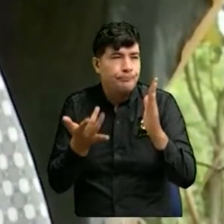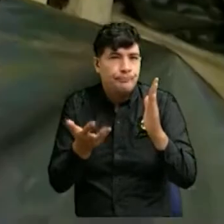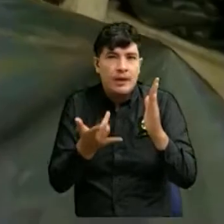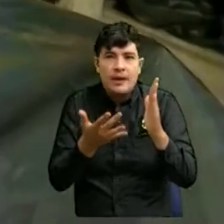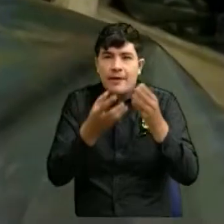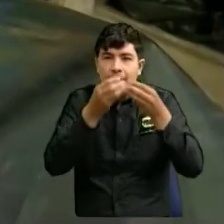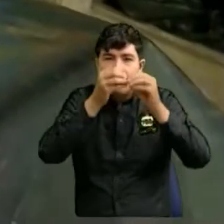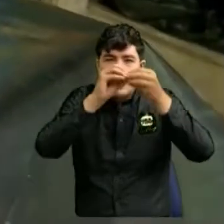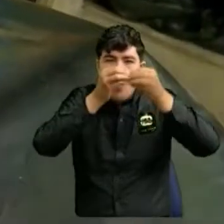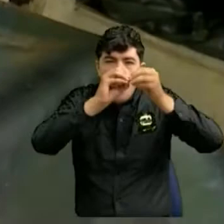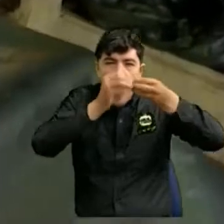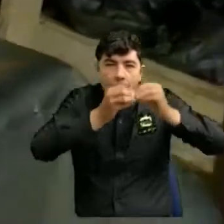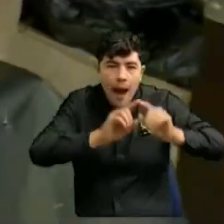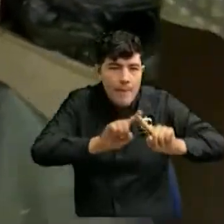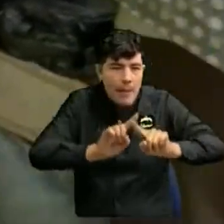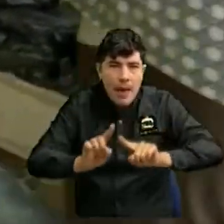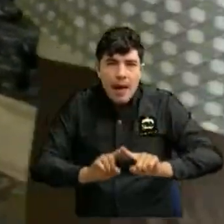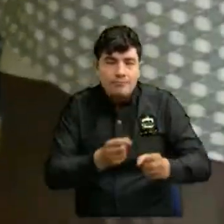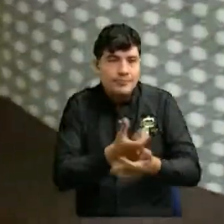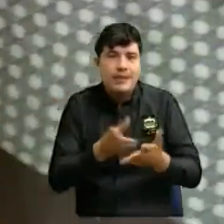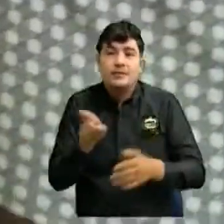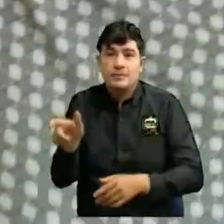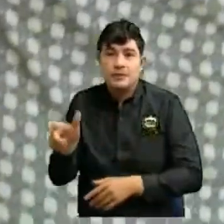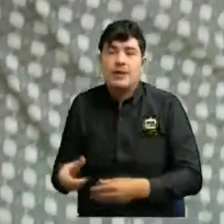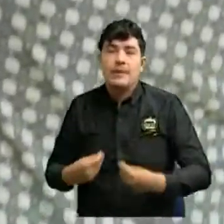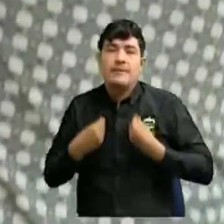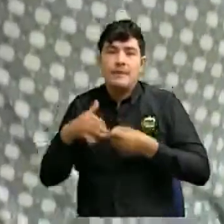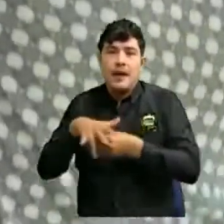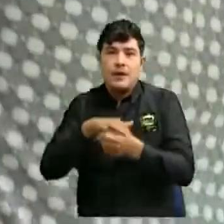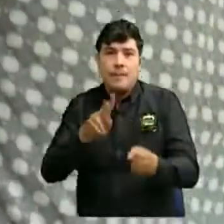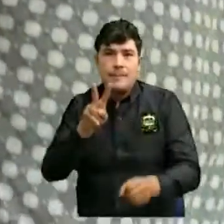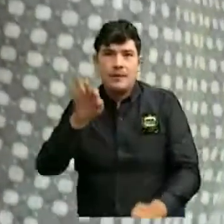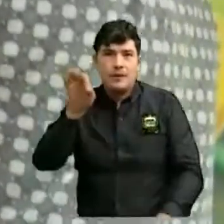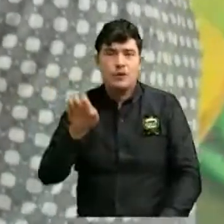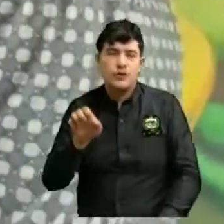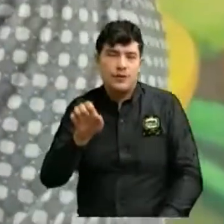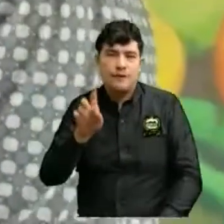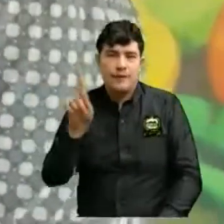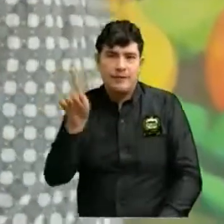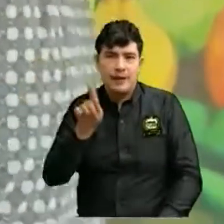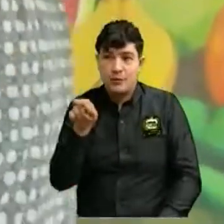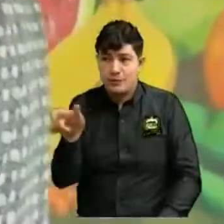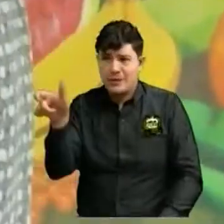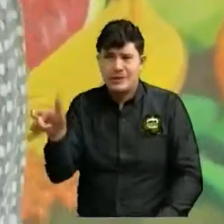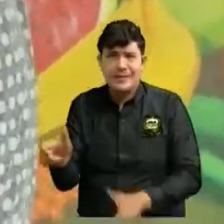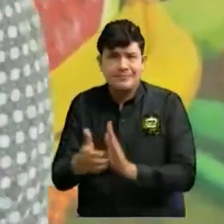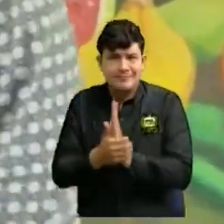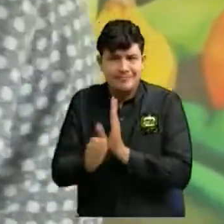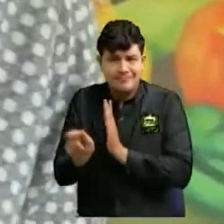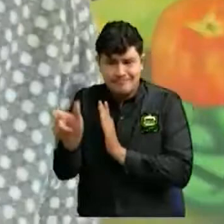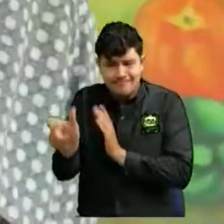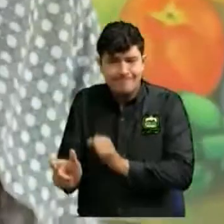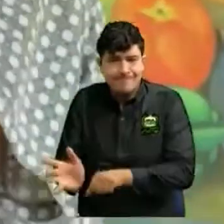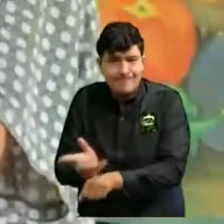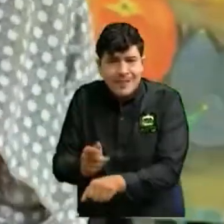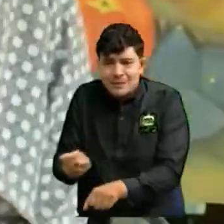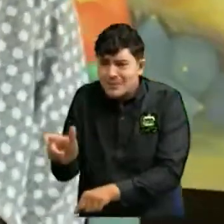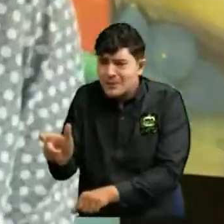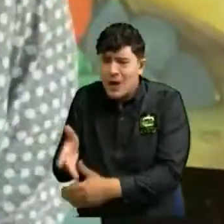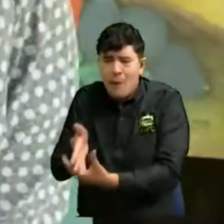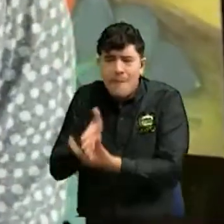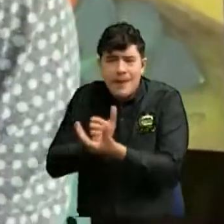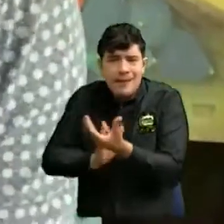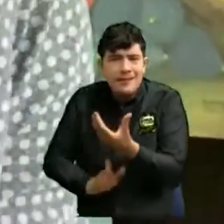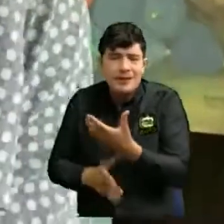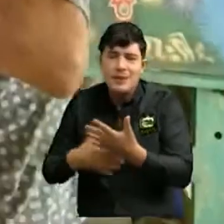figurativa. Piquesa vive en el 28 de febrero y es un personaje de personajes que en medio de tanta humildad no se cansa de